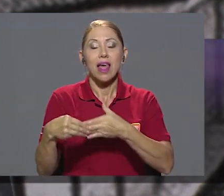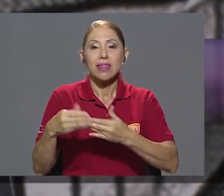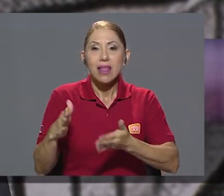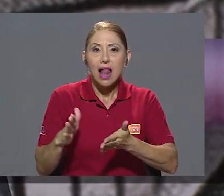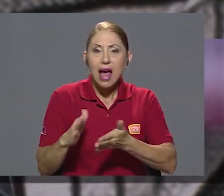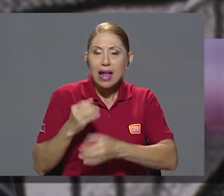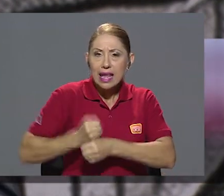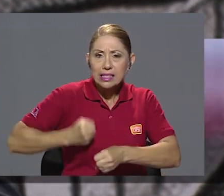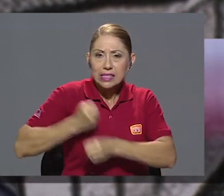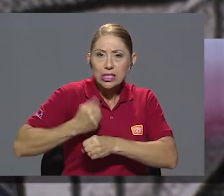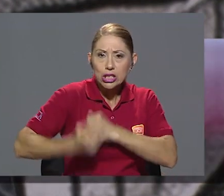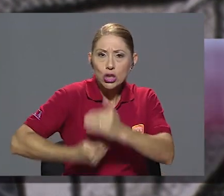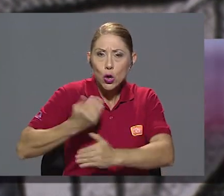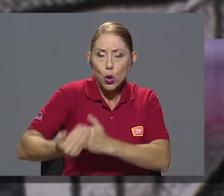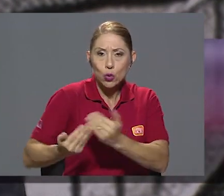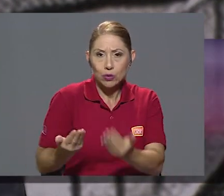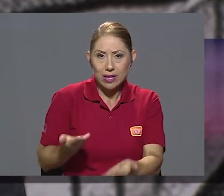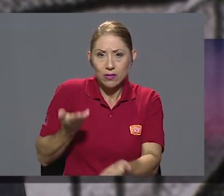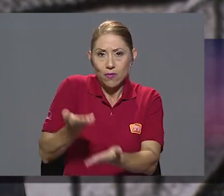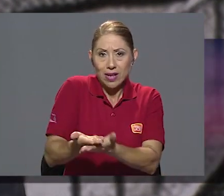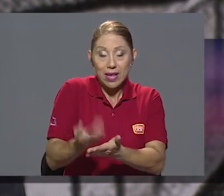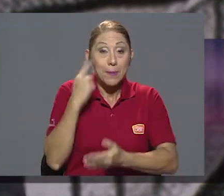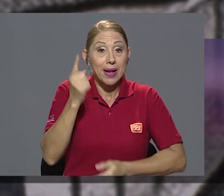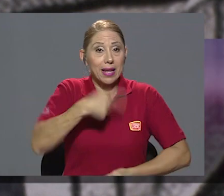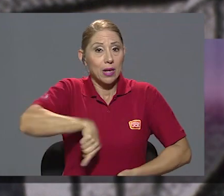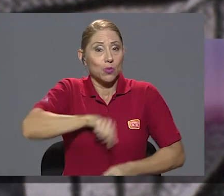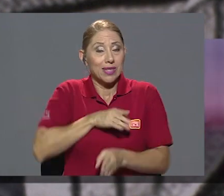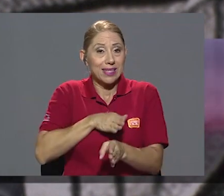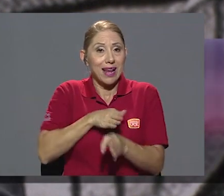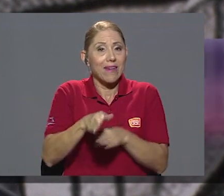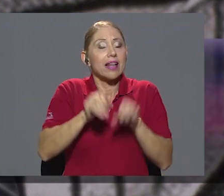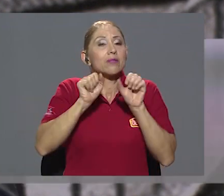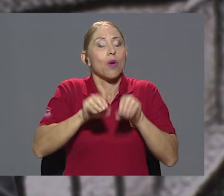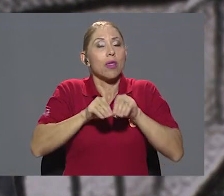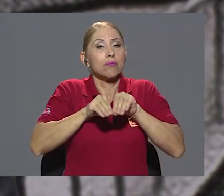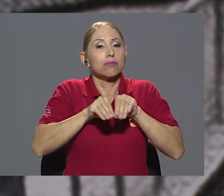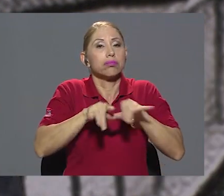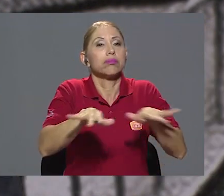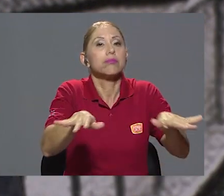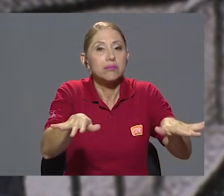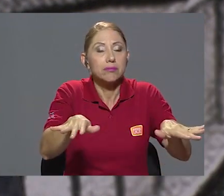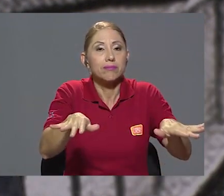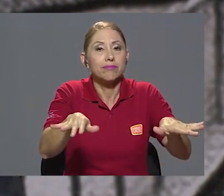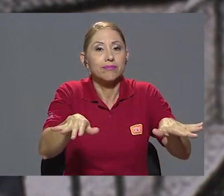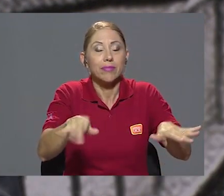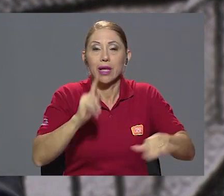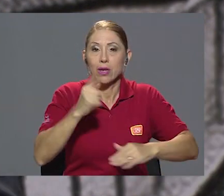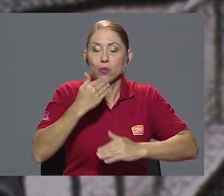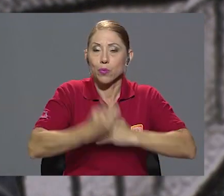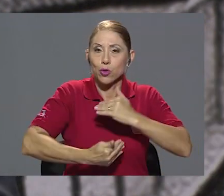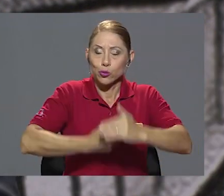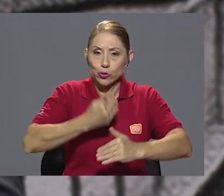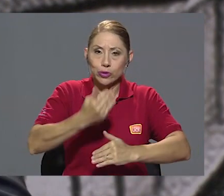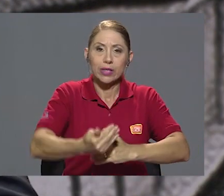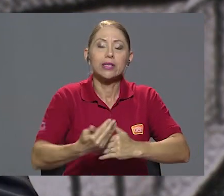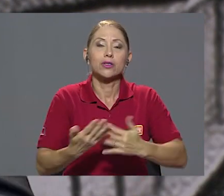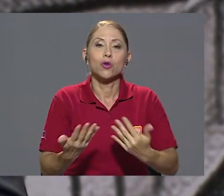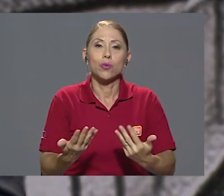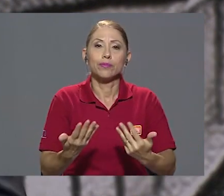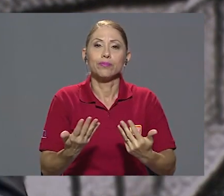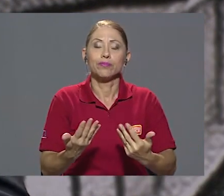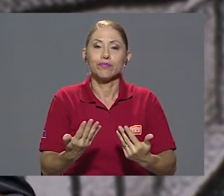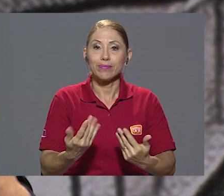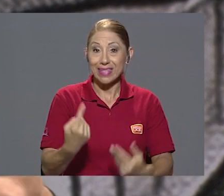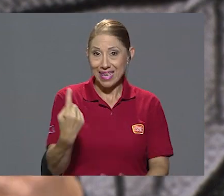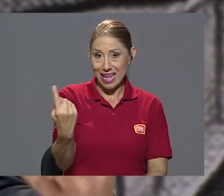esta oferta, para poder llevar nuestras carreras, ¿sí?, a distintos territorios, en un proceso en el